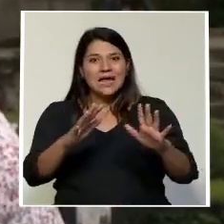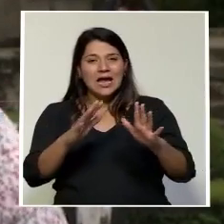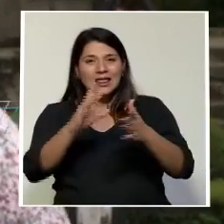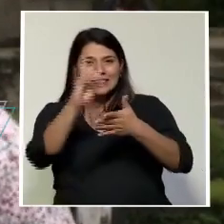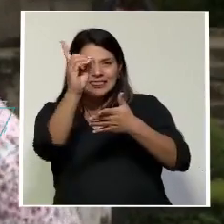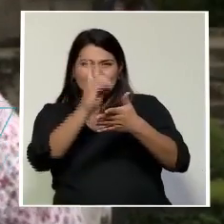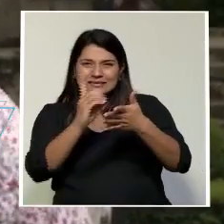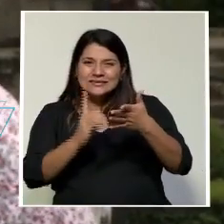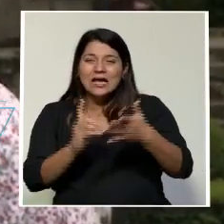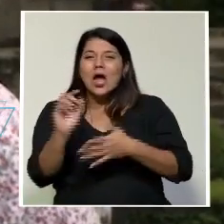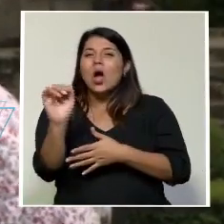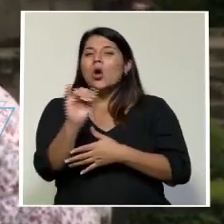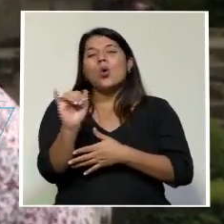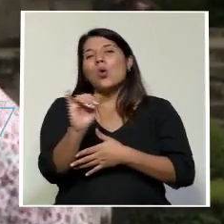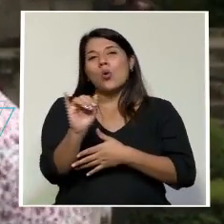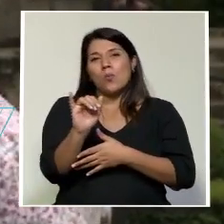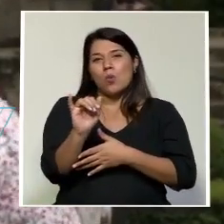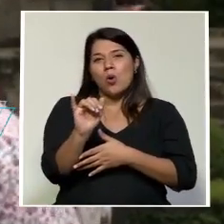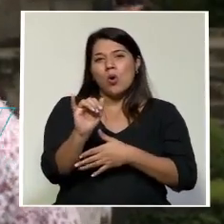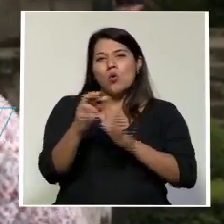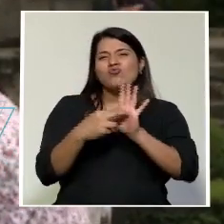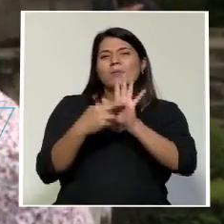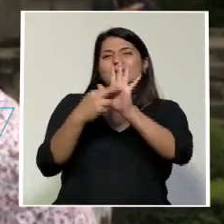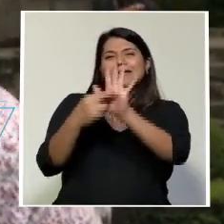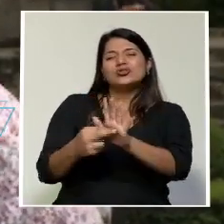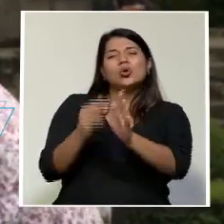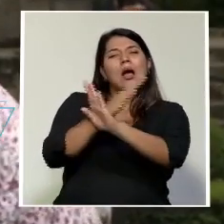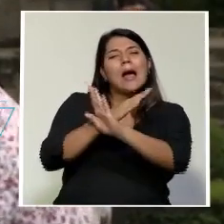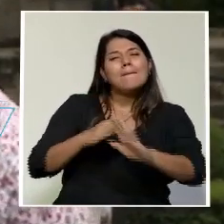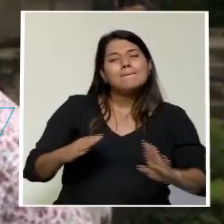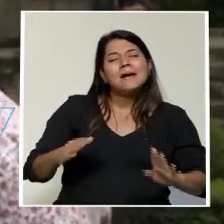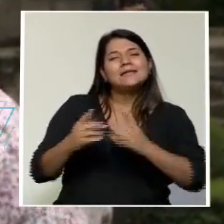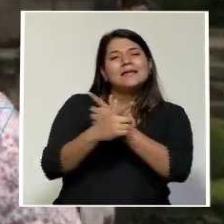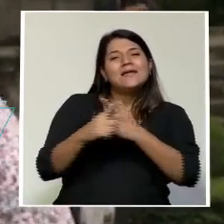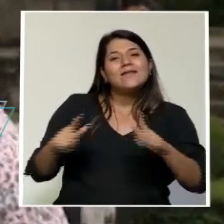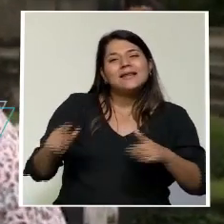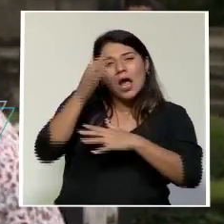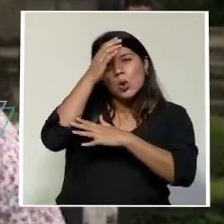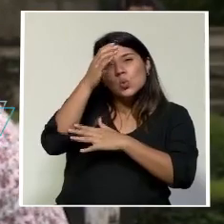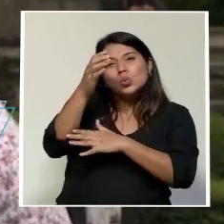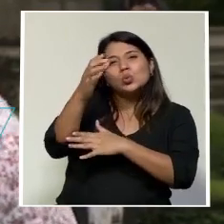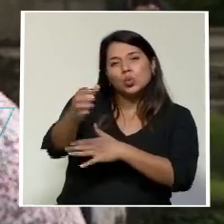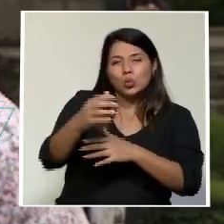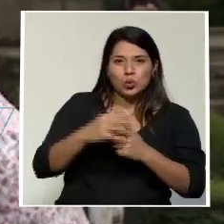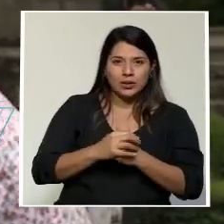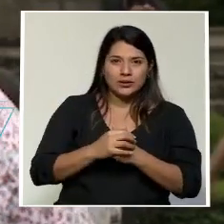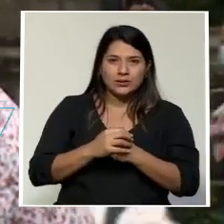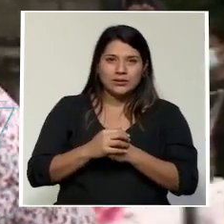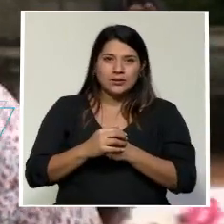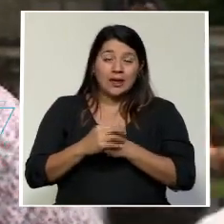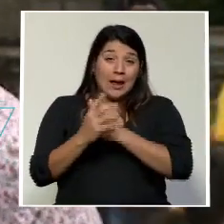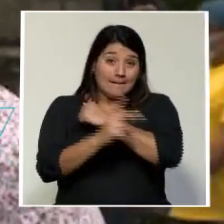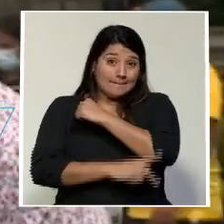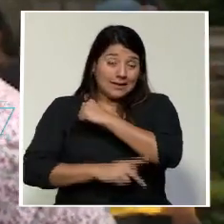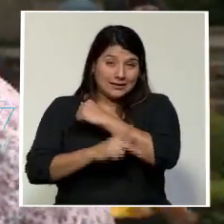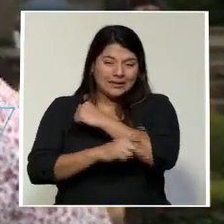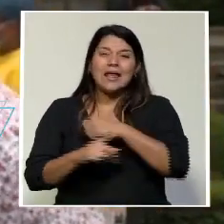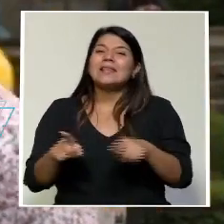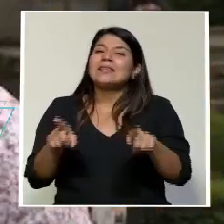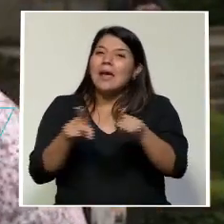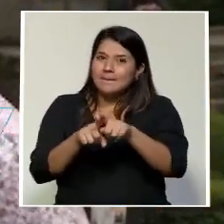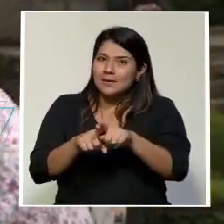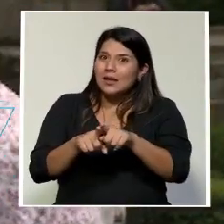como una alegoría a la paz, a la libertad, a la cultura, a la madre patria. También a los